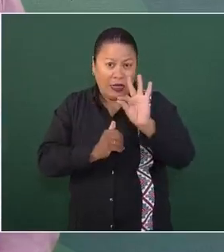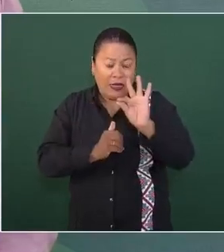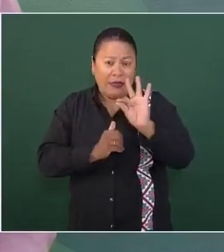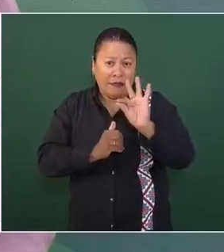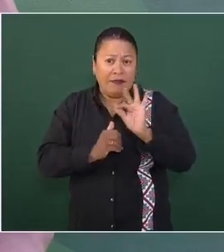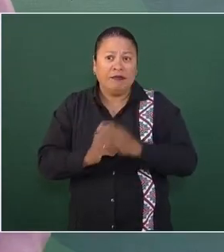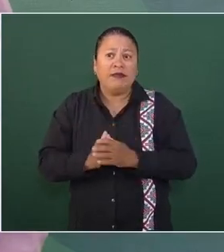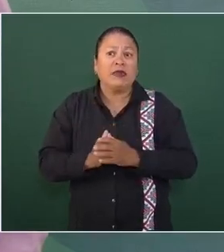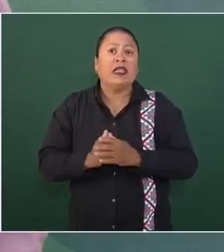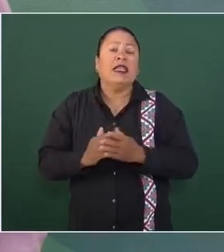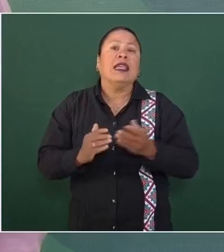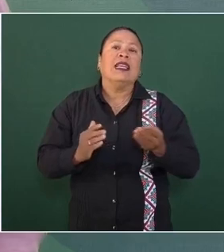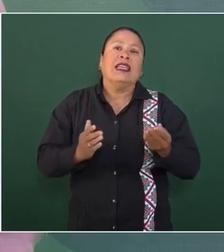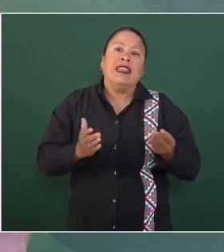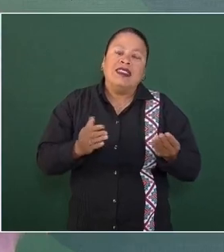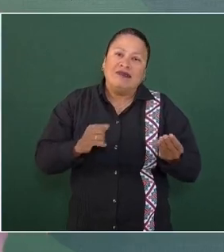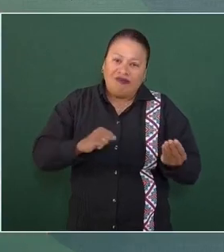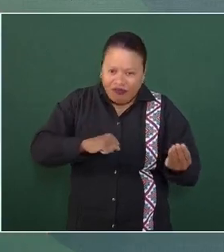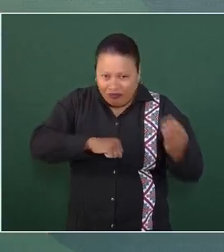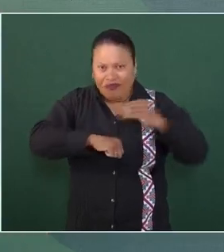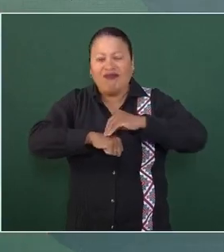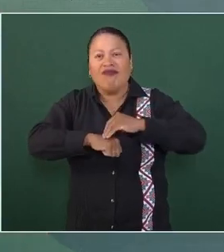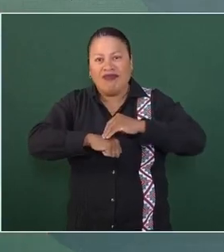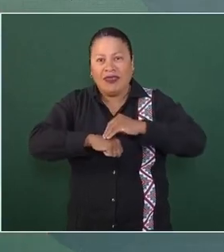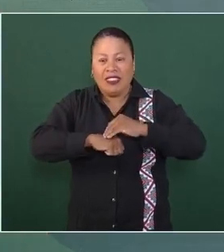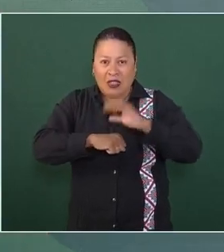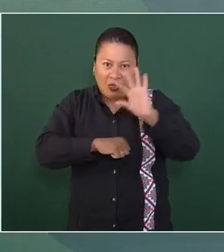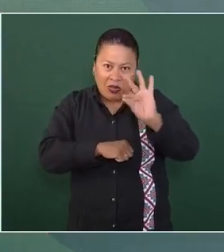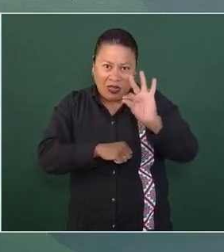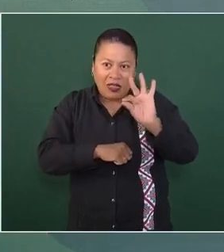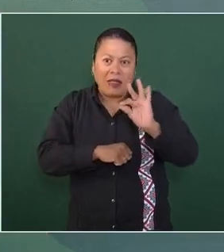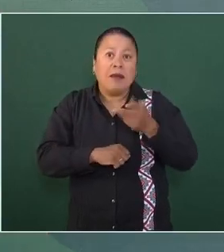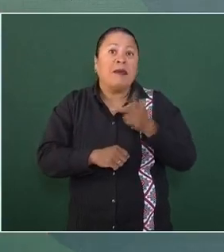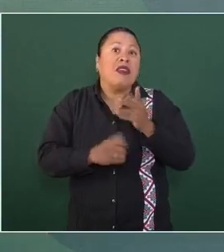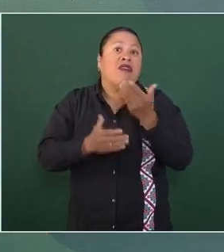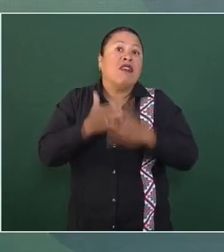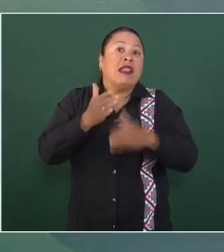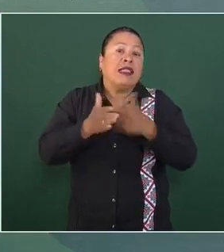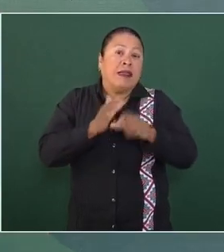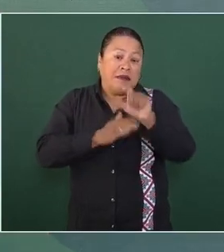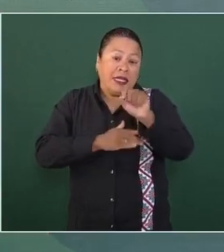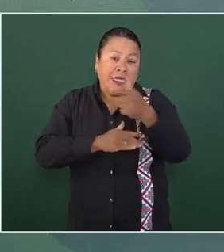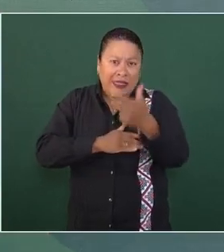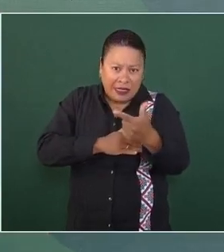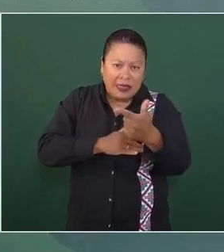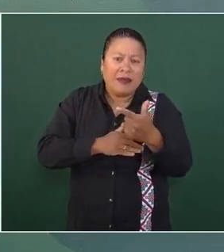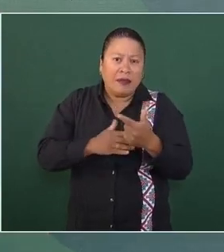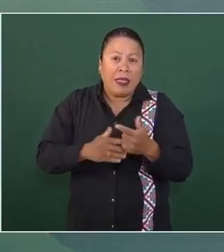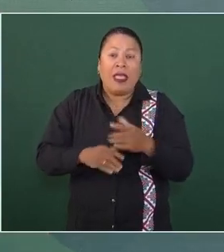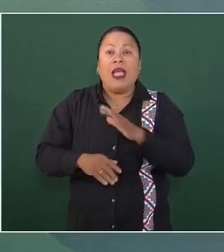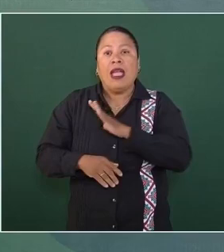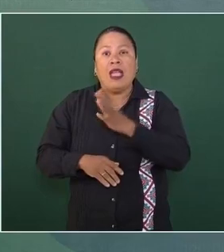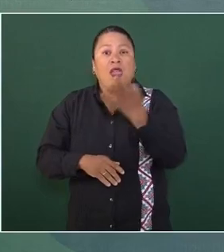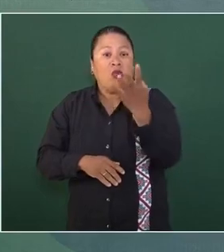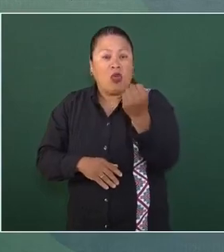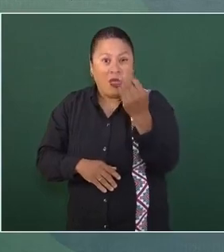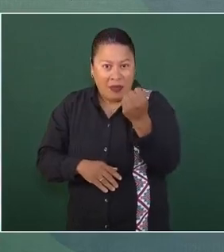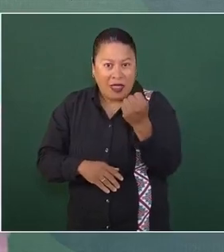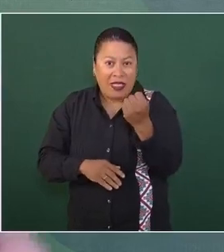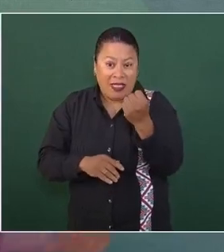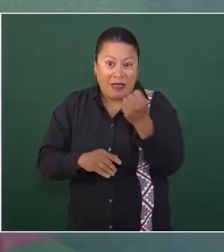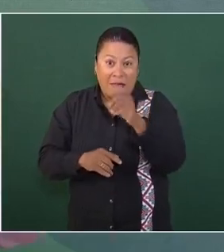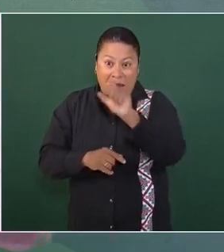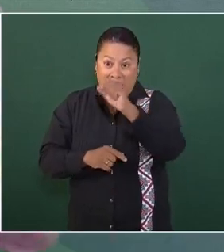agregan 40 pero nos quedan 27 y tenemos 9 de esos 27